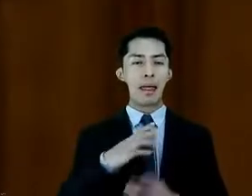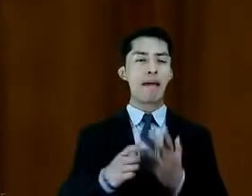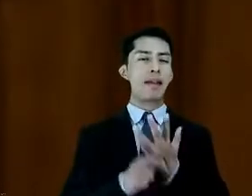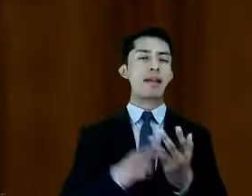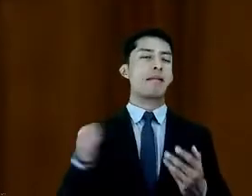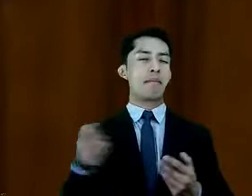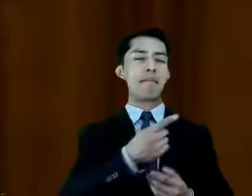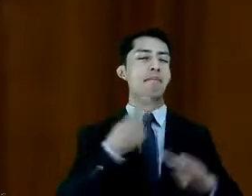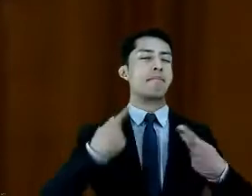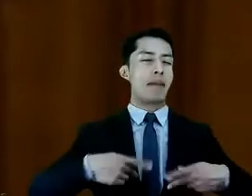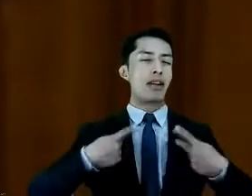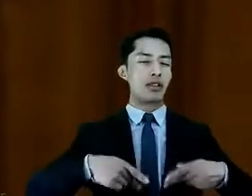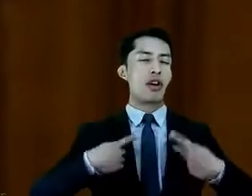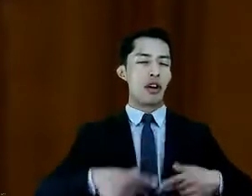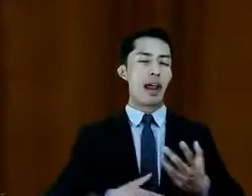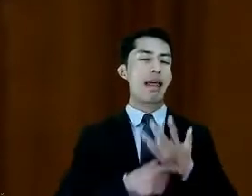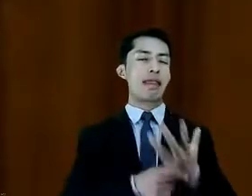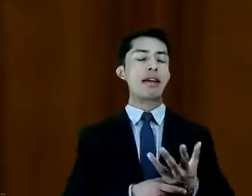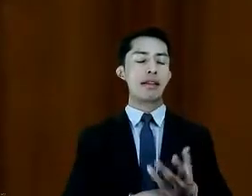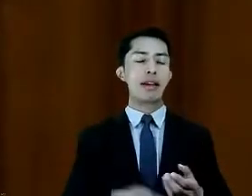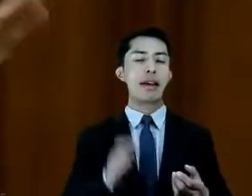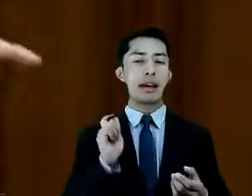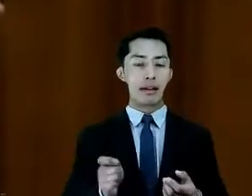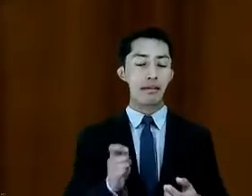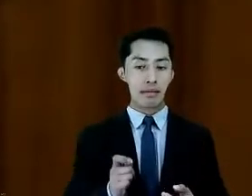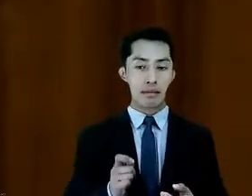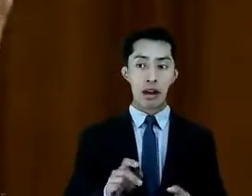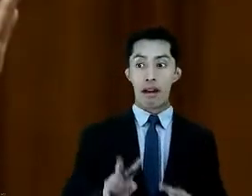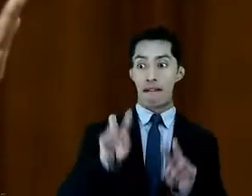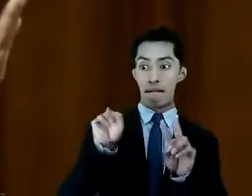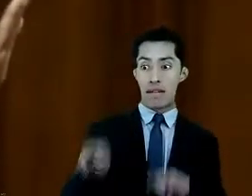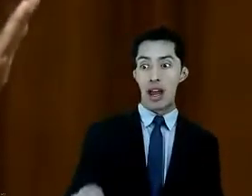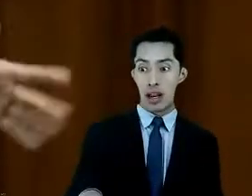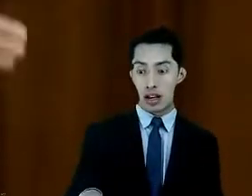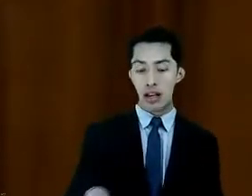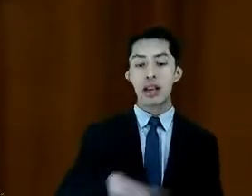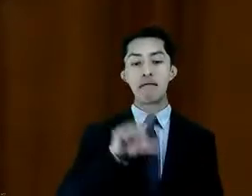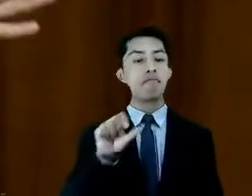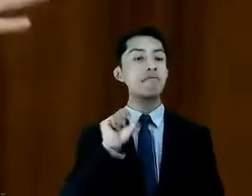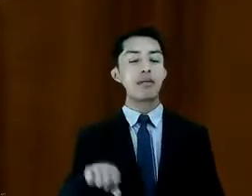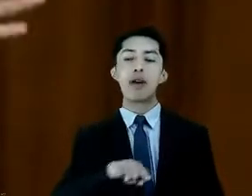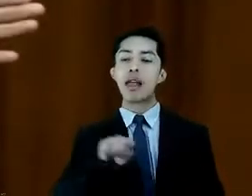popular, valga la redundancia, que como ven, te tratan.